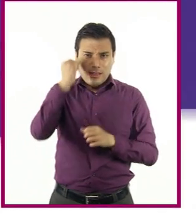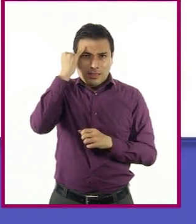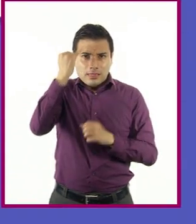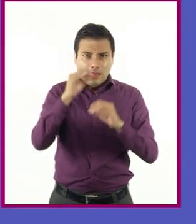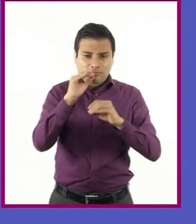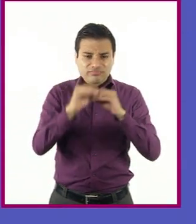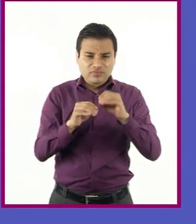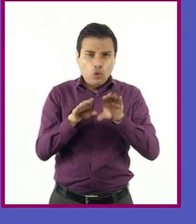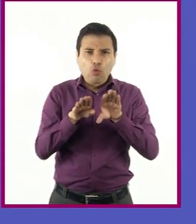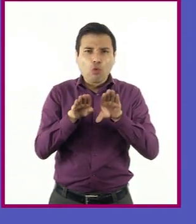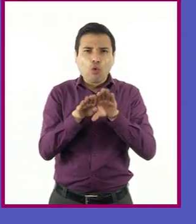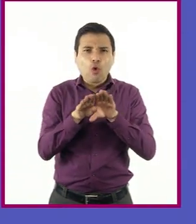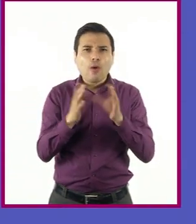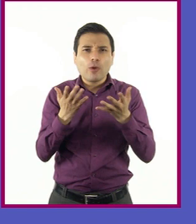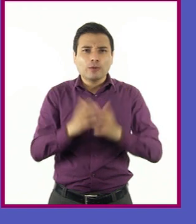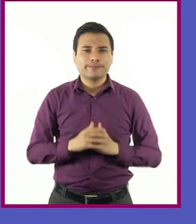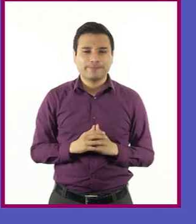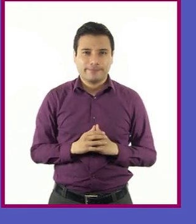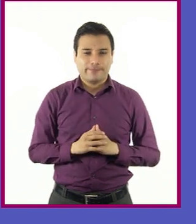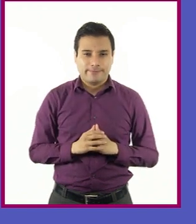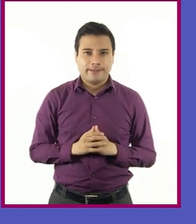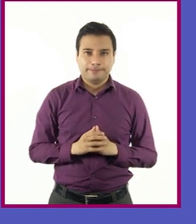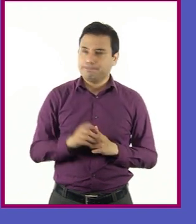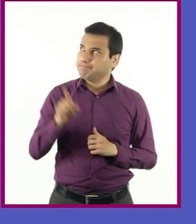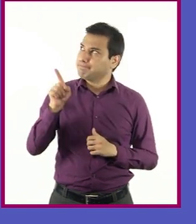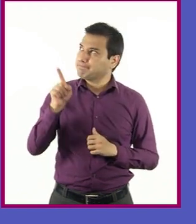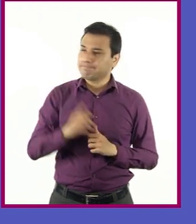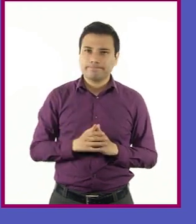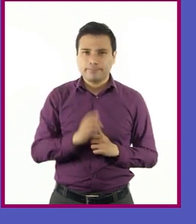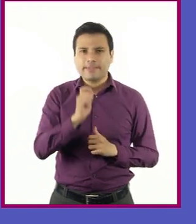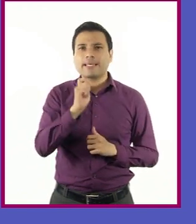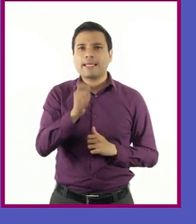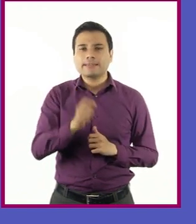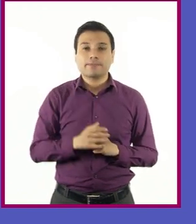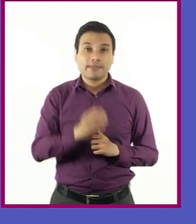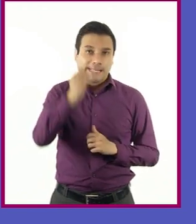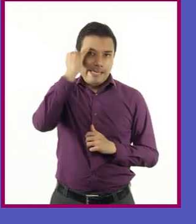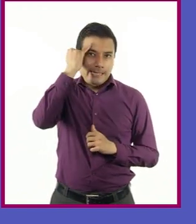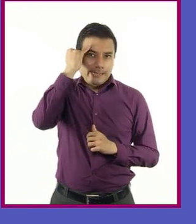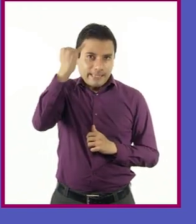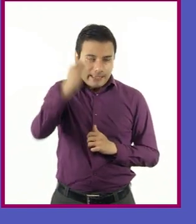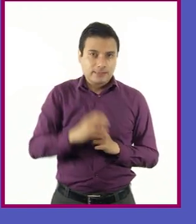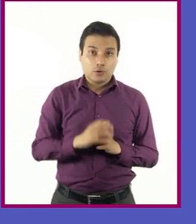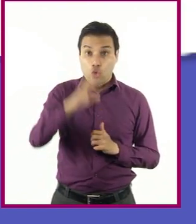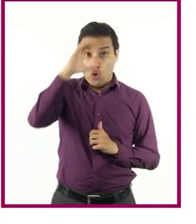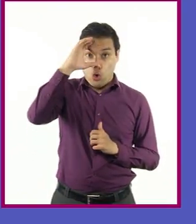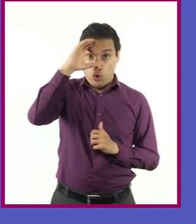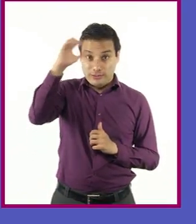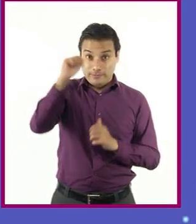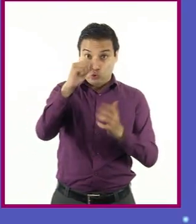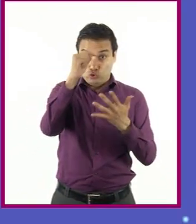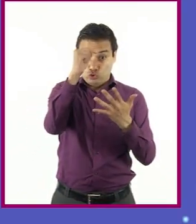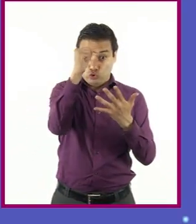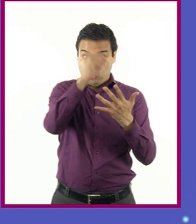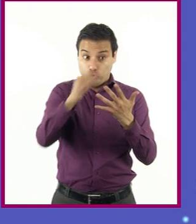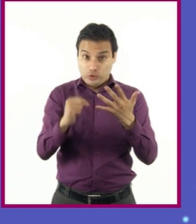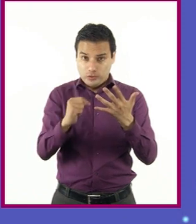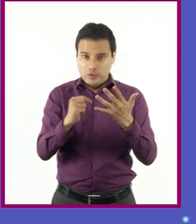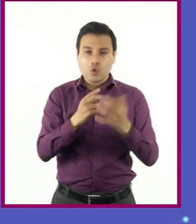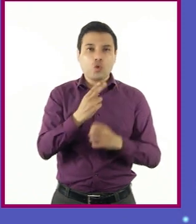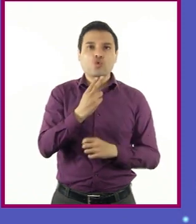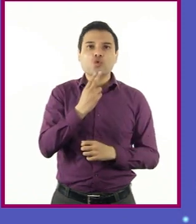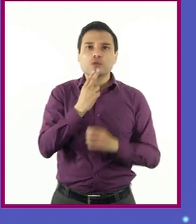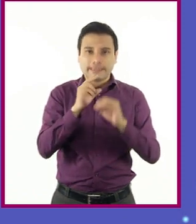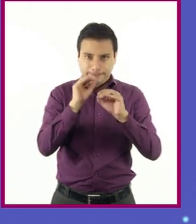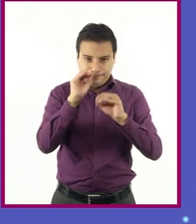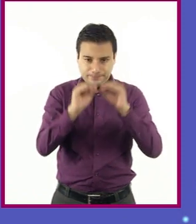La creatividad es la capacidad de combinar ideas o conceptos para crear una solución nueva. Te traje un